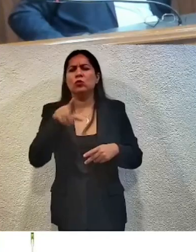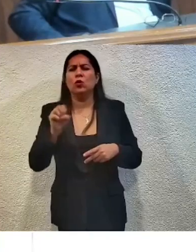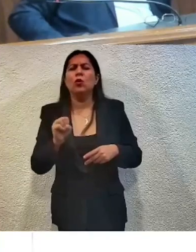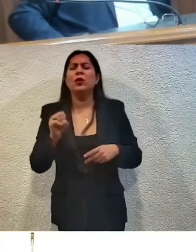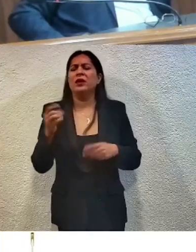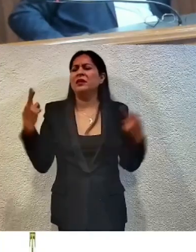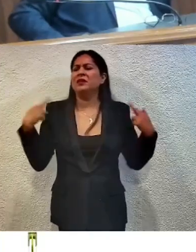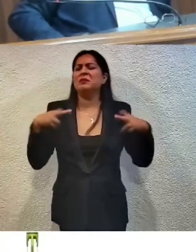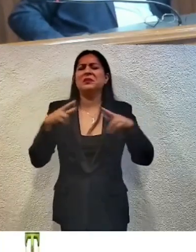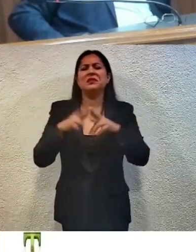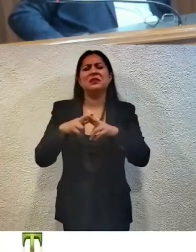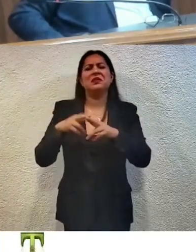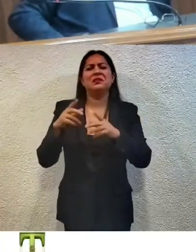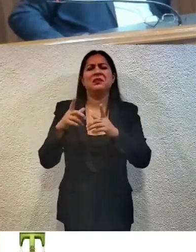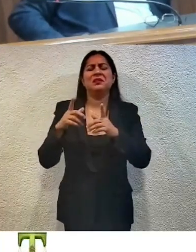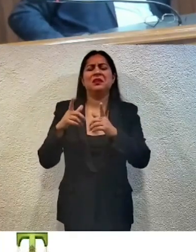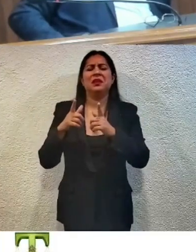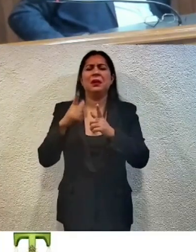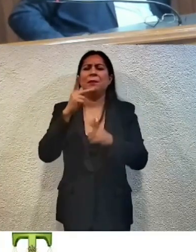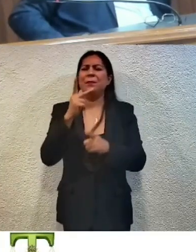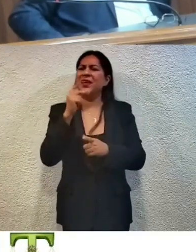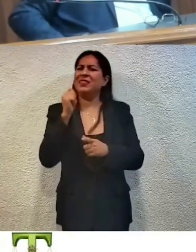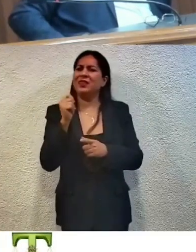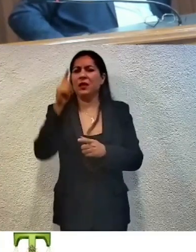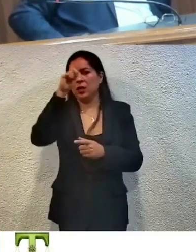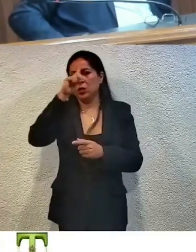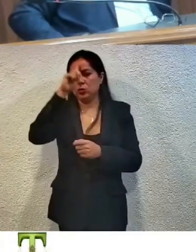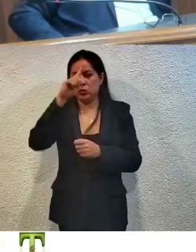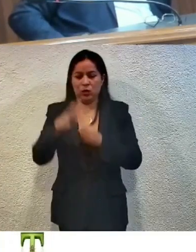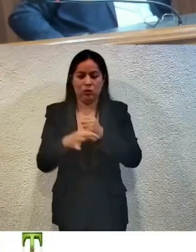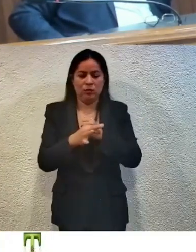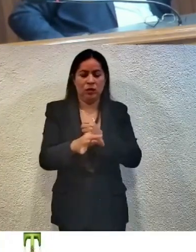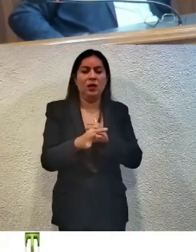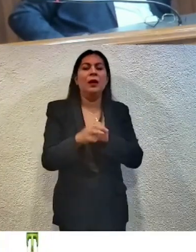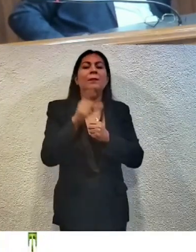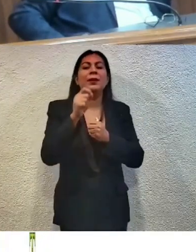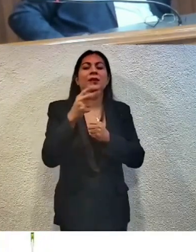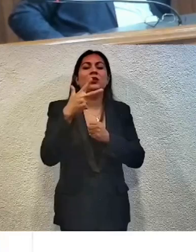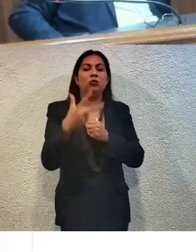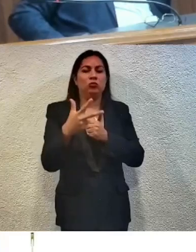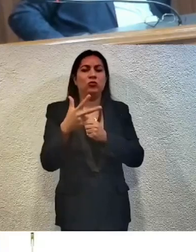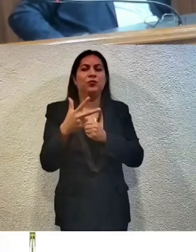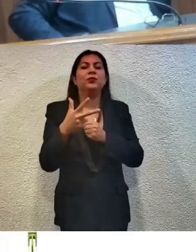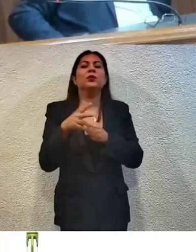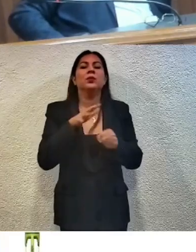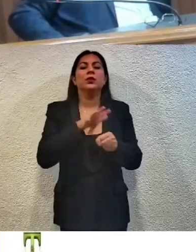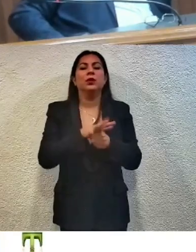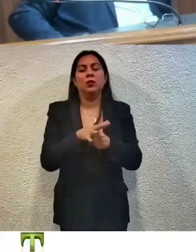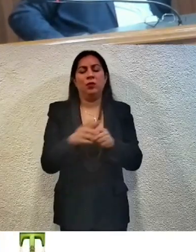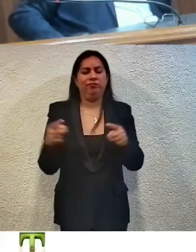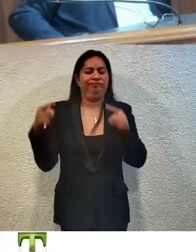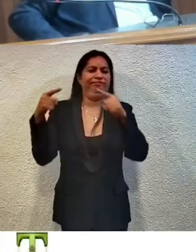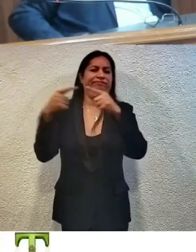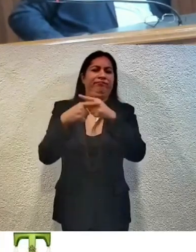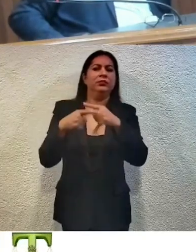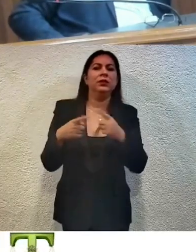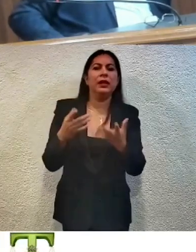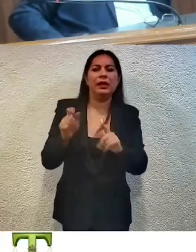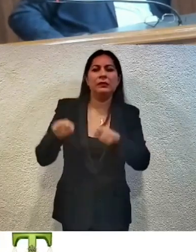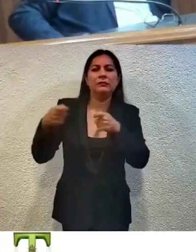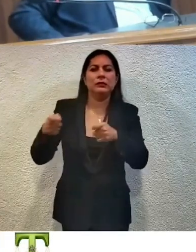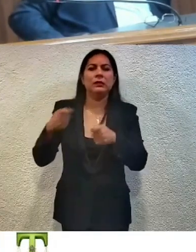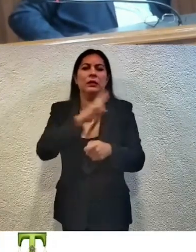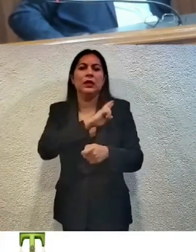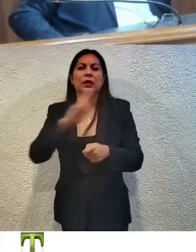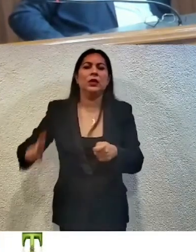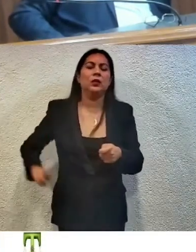de representante del Partido del Trabajo ante el Consejo Distrital Electoral 28, por el que se controvierte la asignación de